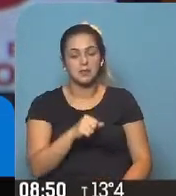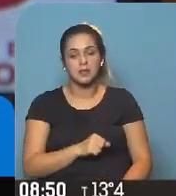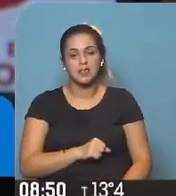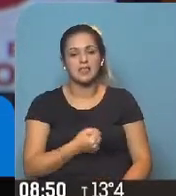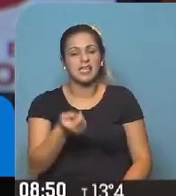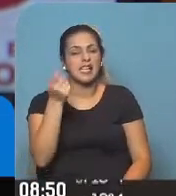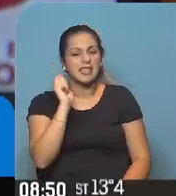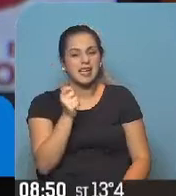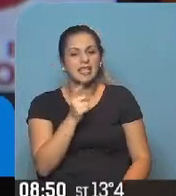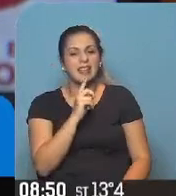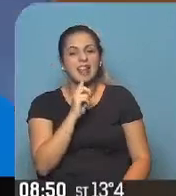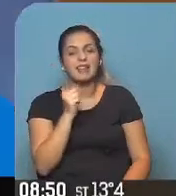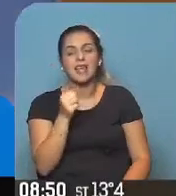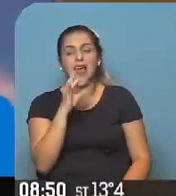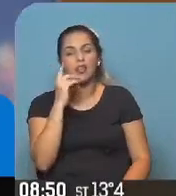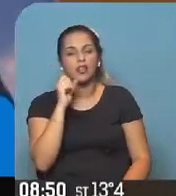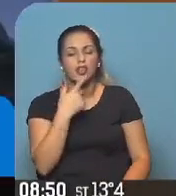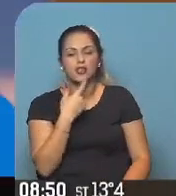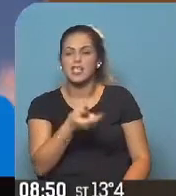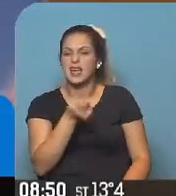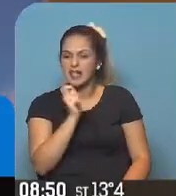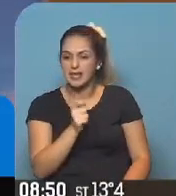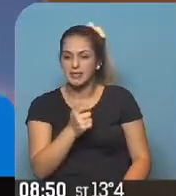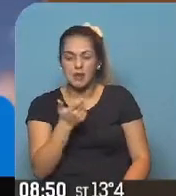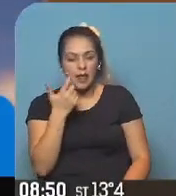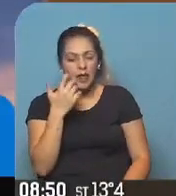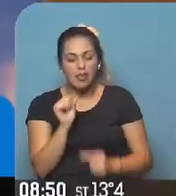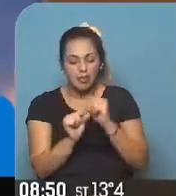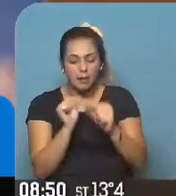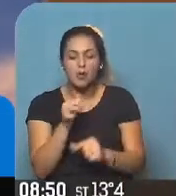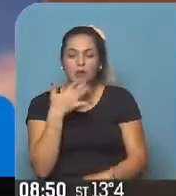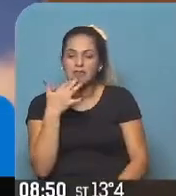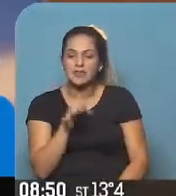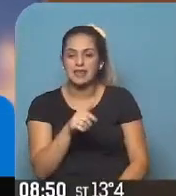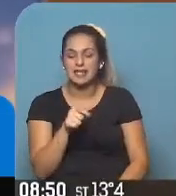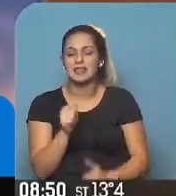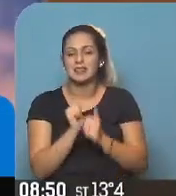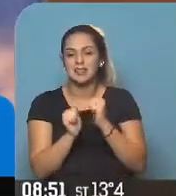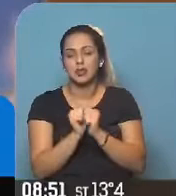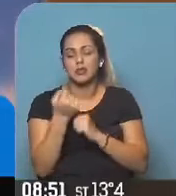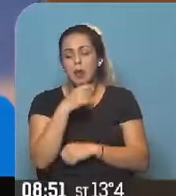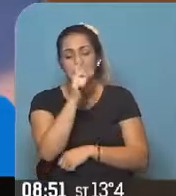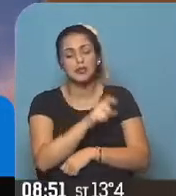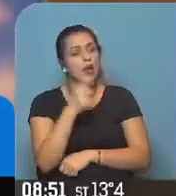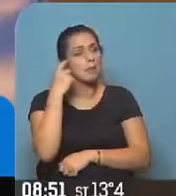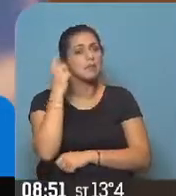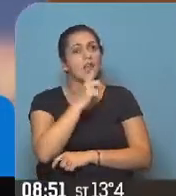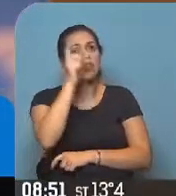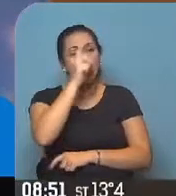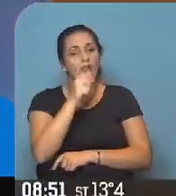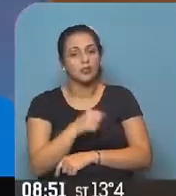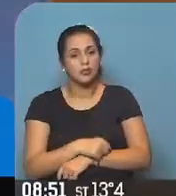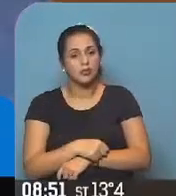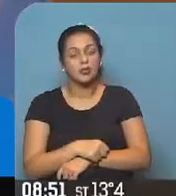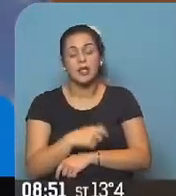¿Quién era Tatadiós? Como para empezar a ver esta historia, porque sabemos que era alguien que se creía iluminado y los gauchos ignorantes de